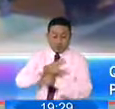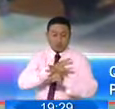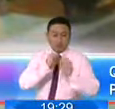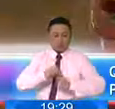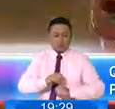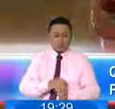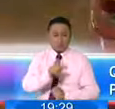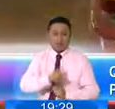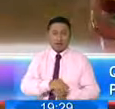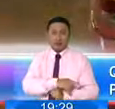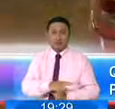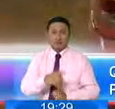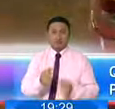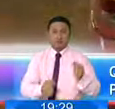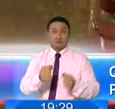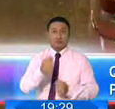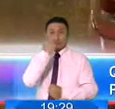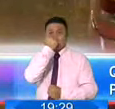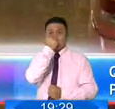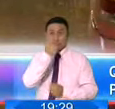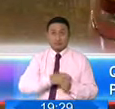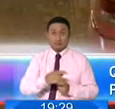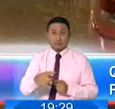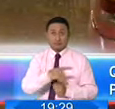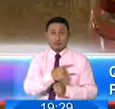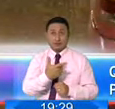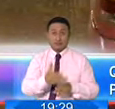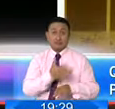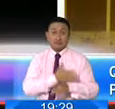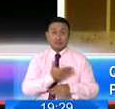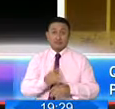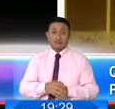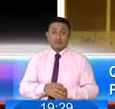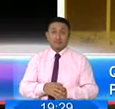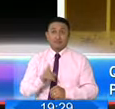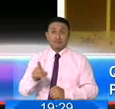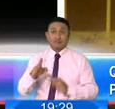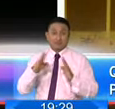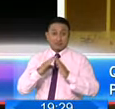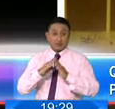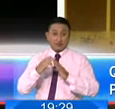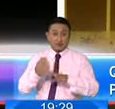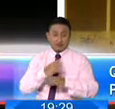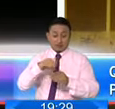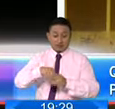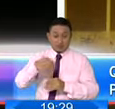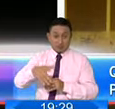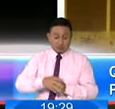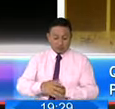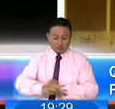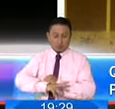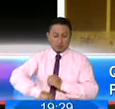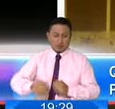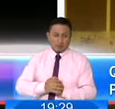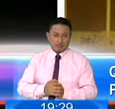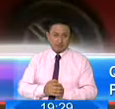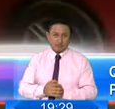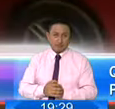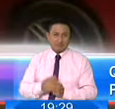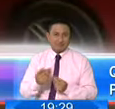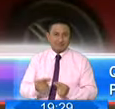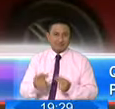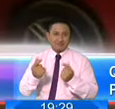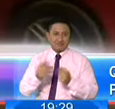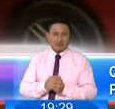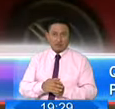ayudar al propietario de un auto rojo, el vehículo fue sustraído de los exteriores de su domicilio. Estaba parqueada fuera de casa, pero en un